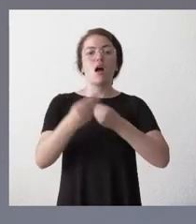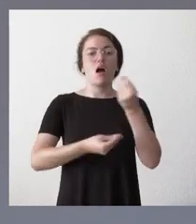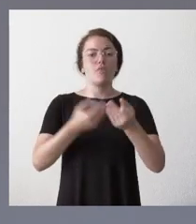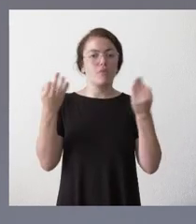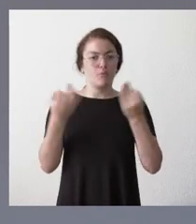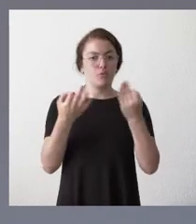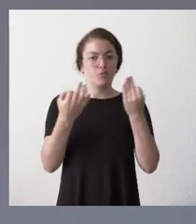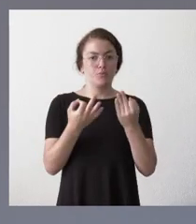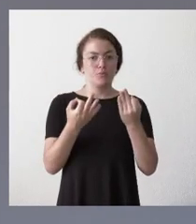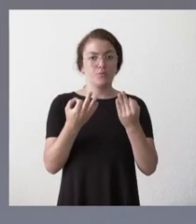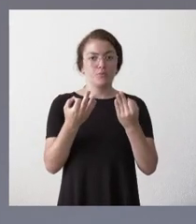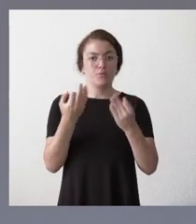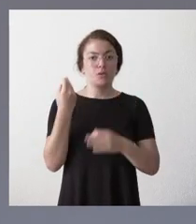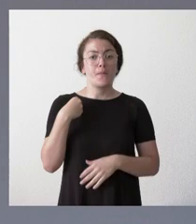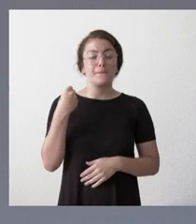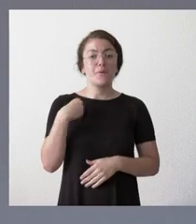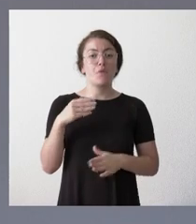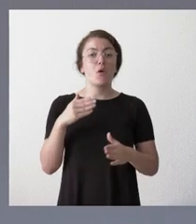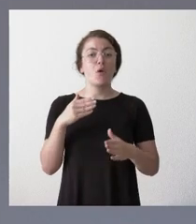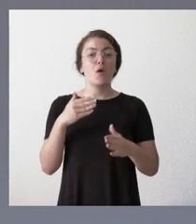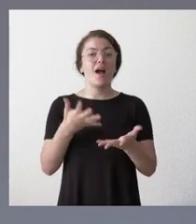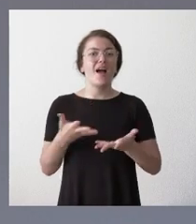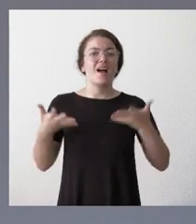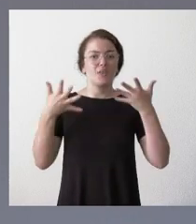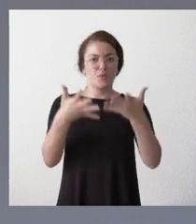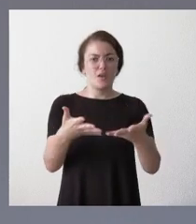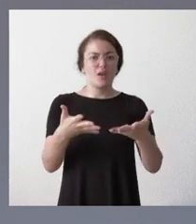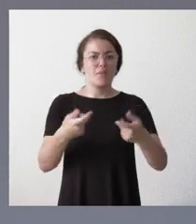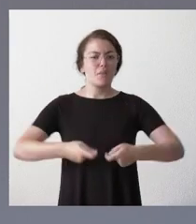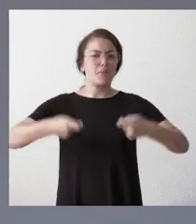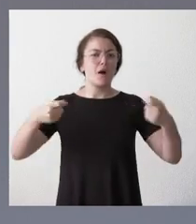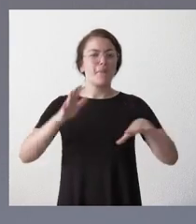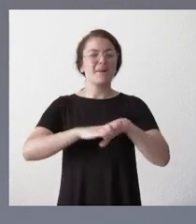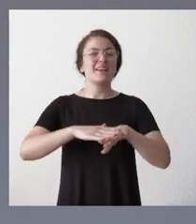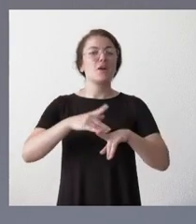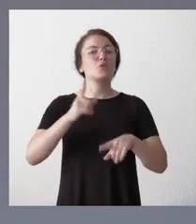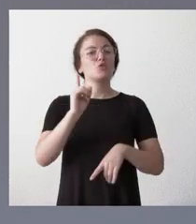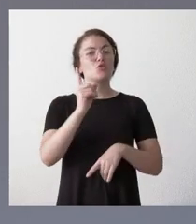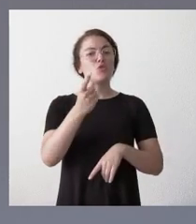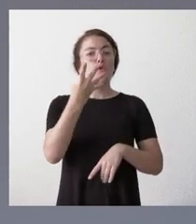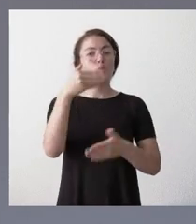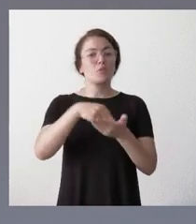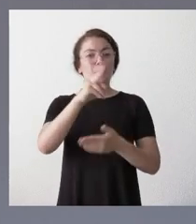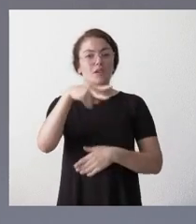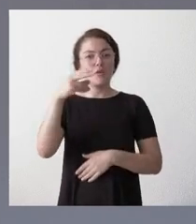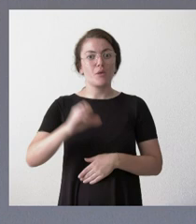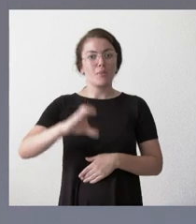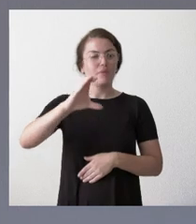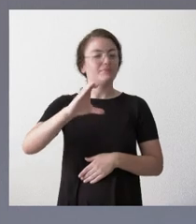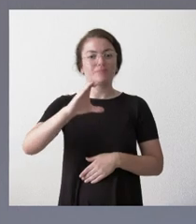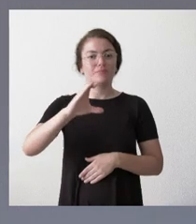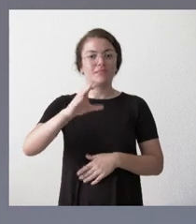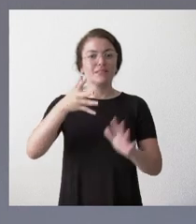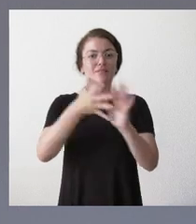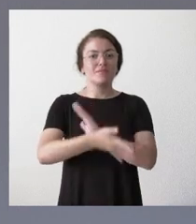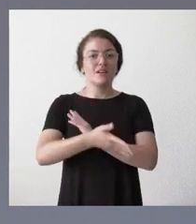es ampliar esa línea de ayudas de manera que no sean solamente 4.000 euros, sino que sean la